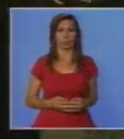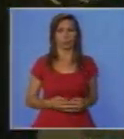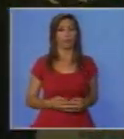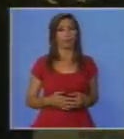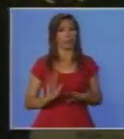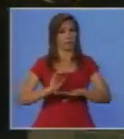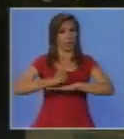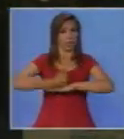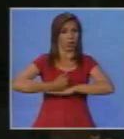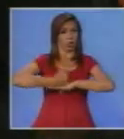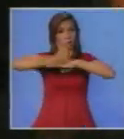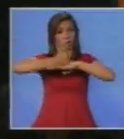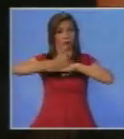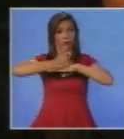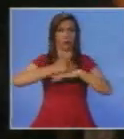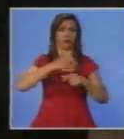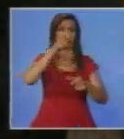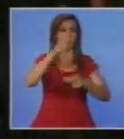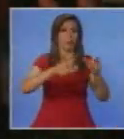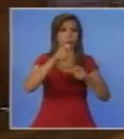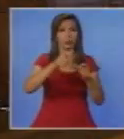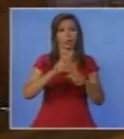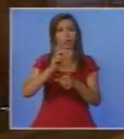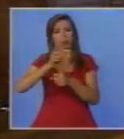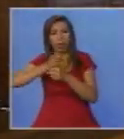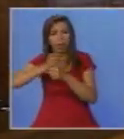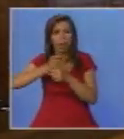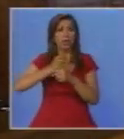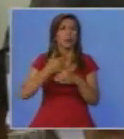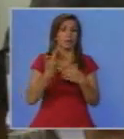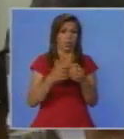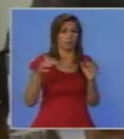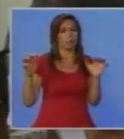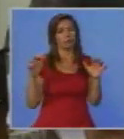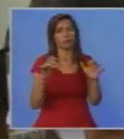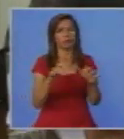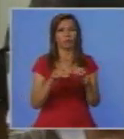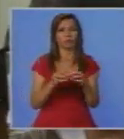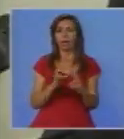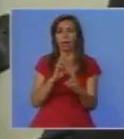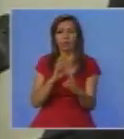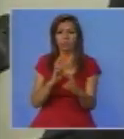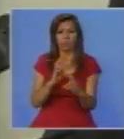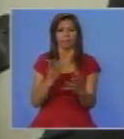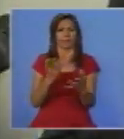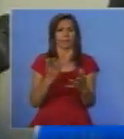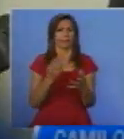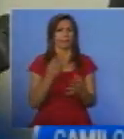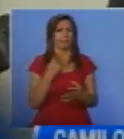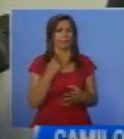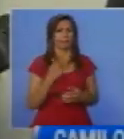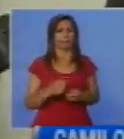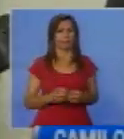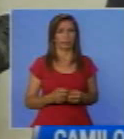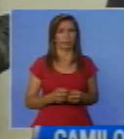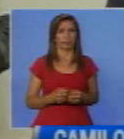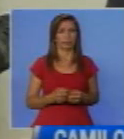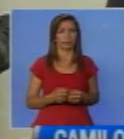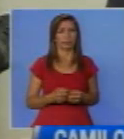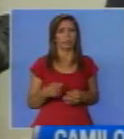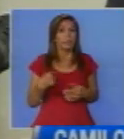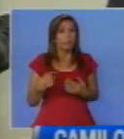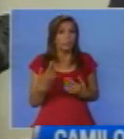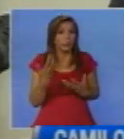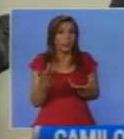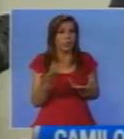Recibidos por la autoridad, tanto los perjudicados como la prensa, pero la respuesta no fue lo que esperaban. Se tiene que evaluar para saber